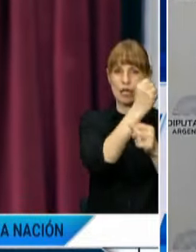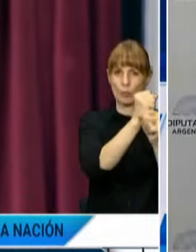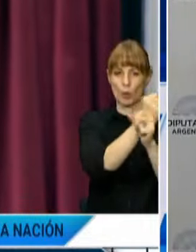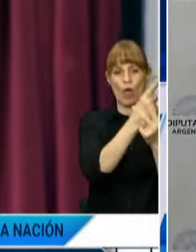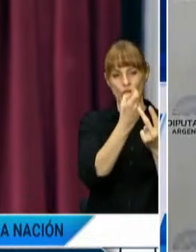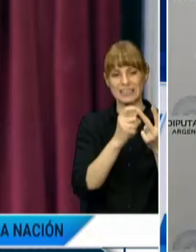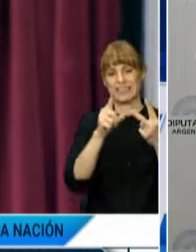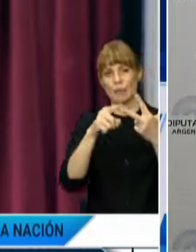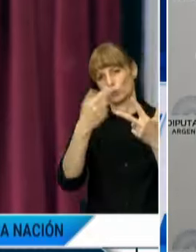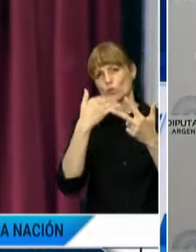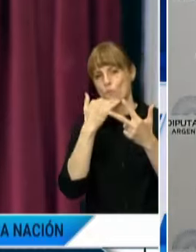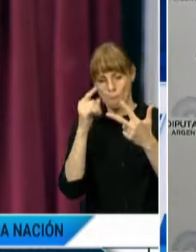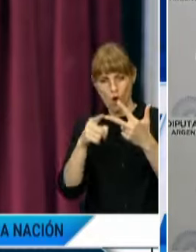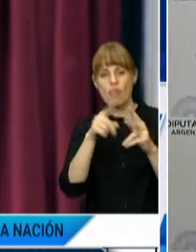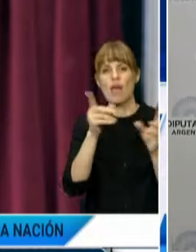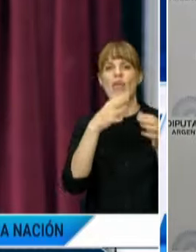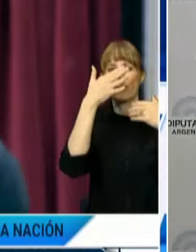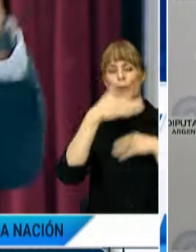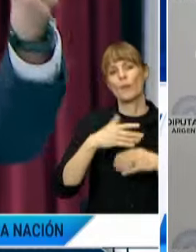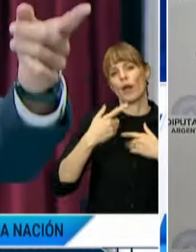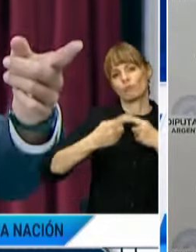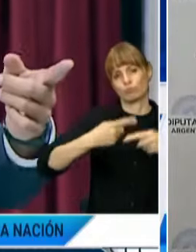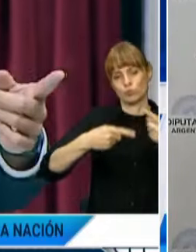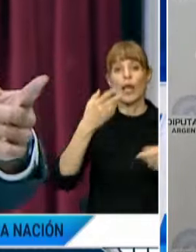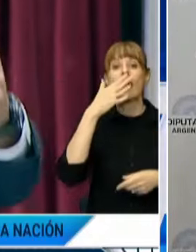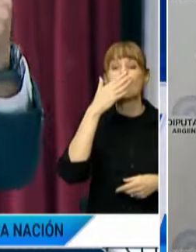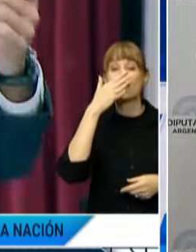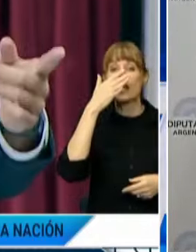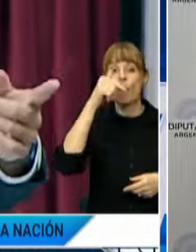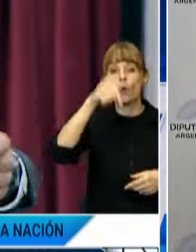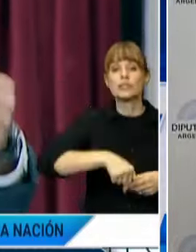Bien, Agus, bueno, en un ratito volvemos allí en vivo desde el Congreso ese. Bueno, todos.